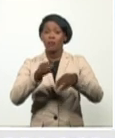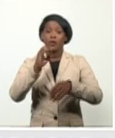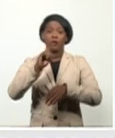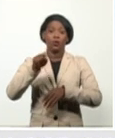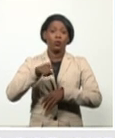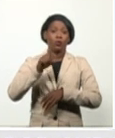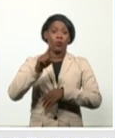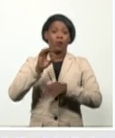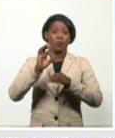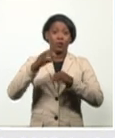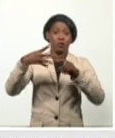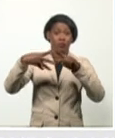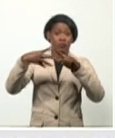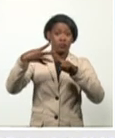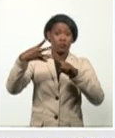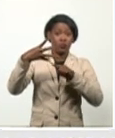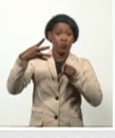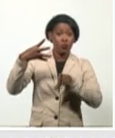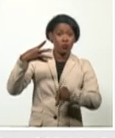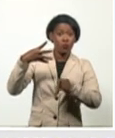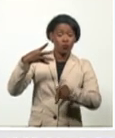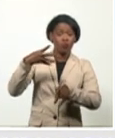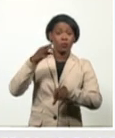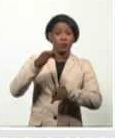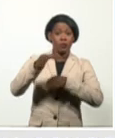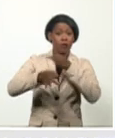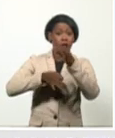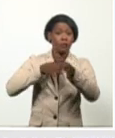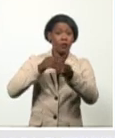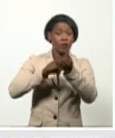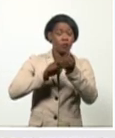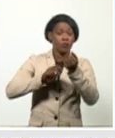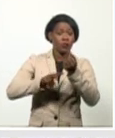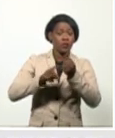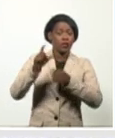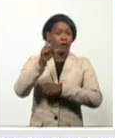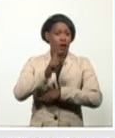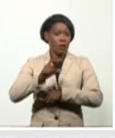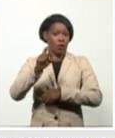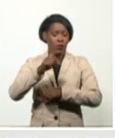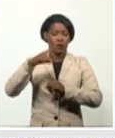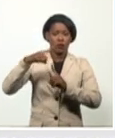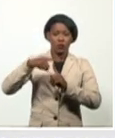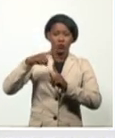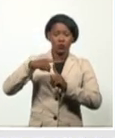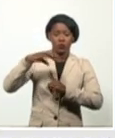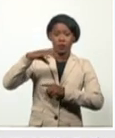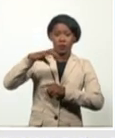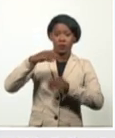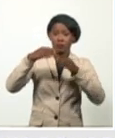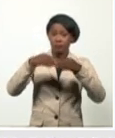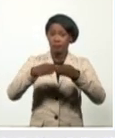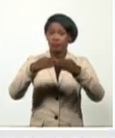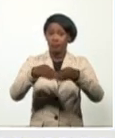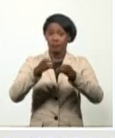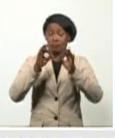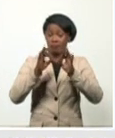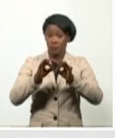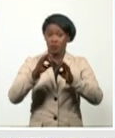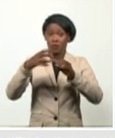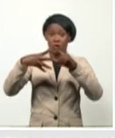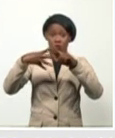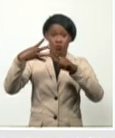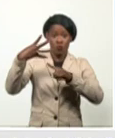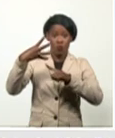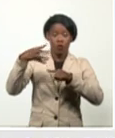4 provincias que yo he mencionado, o sea, Camagüey, Las Tunas, Pinar del Río y Granma, estamos hablando de un